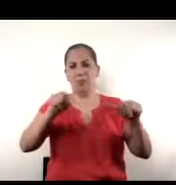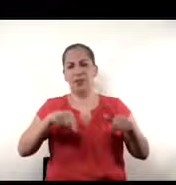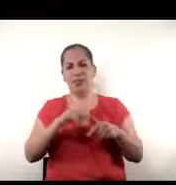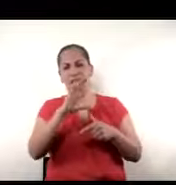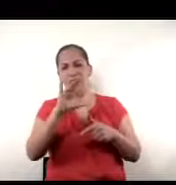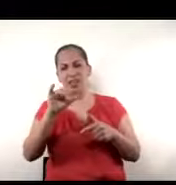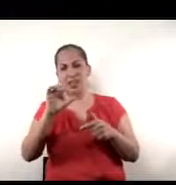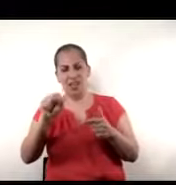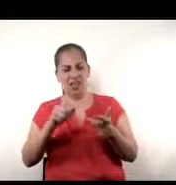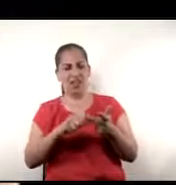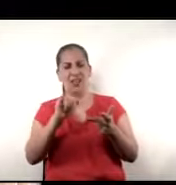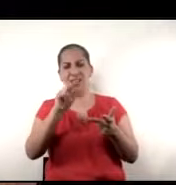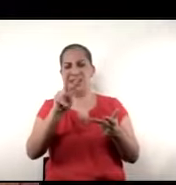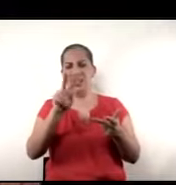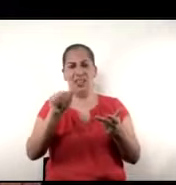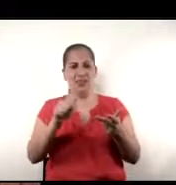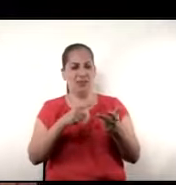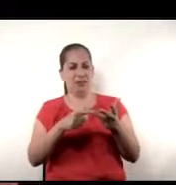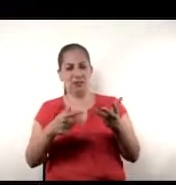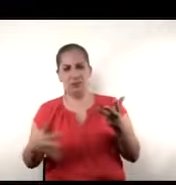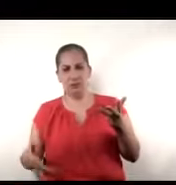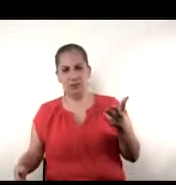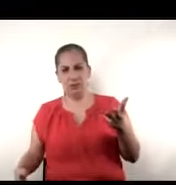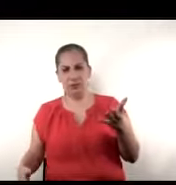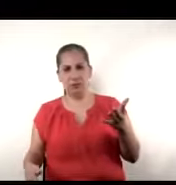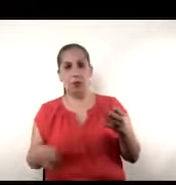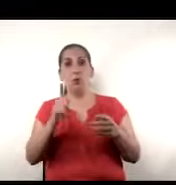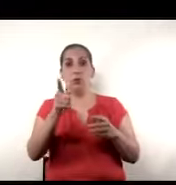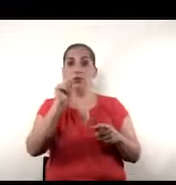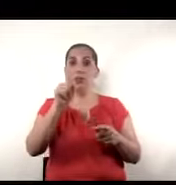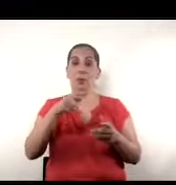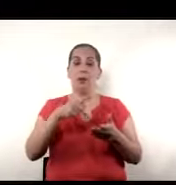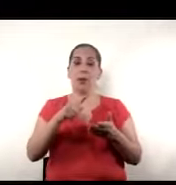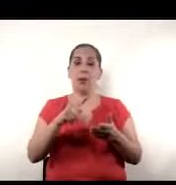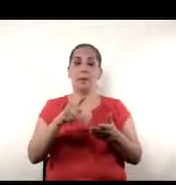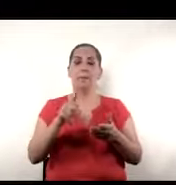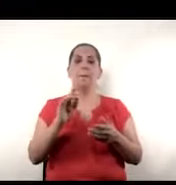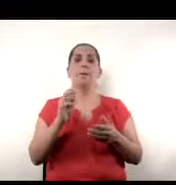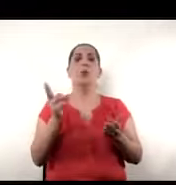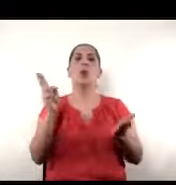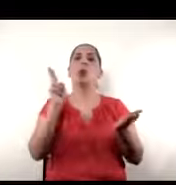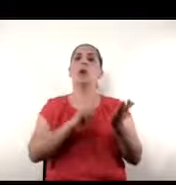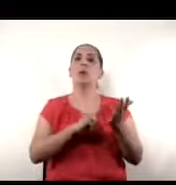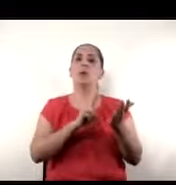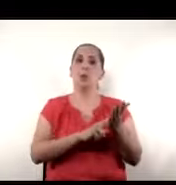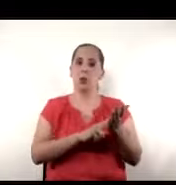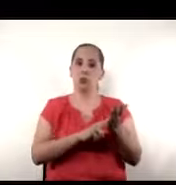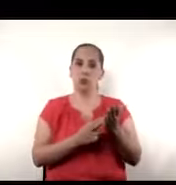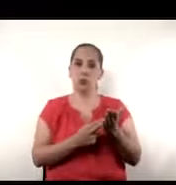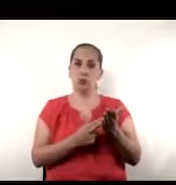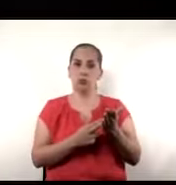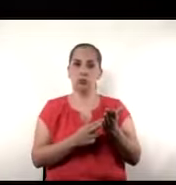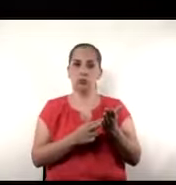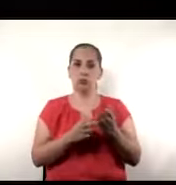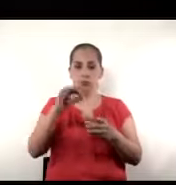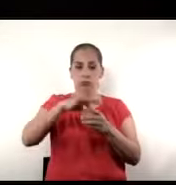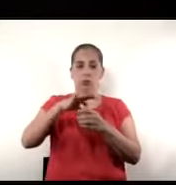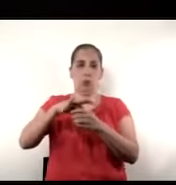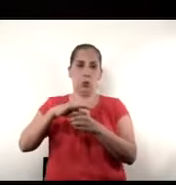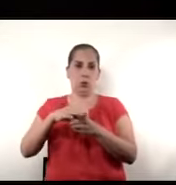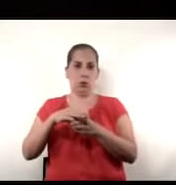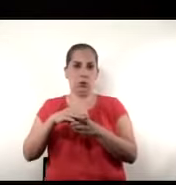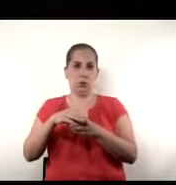etc. Usted tiene que pagar un impuesto a la importación, no, perdón, un impuesto a los insumos agrícolas, un impuesto específico a los